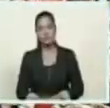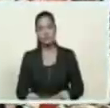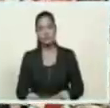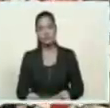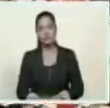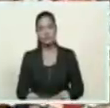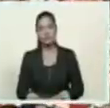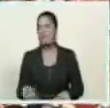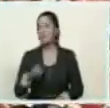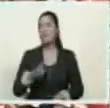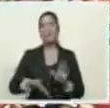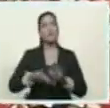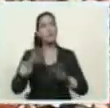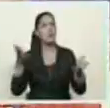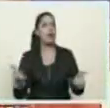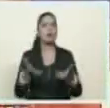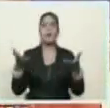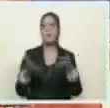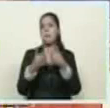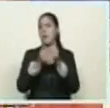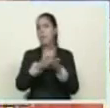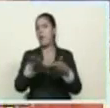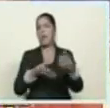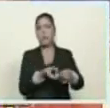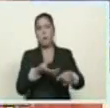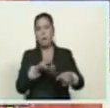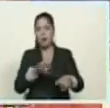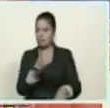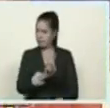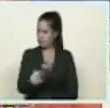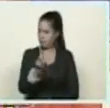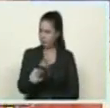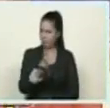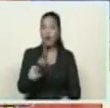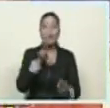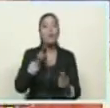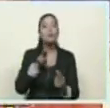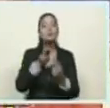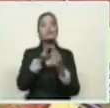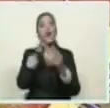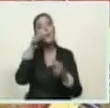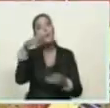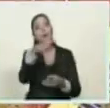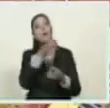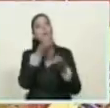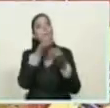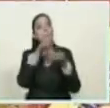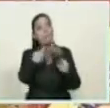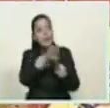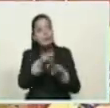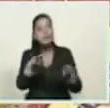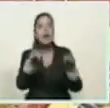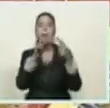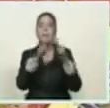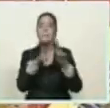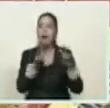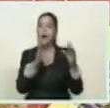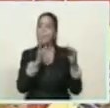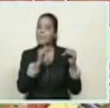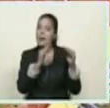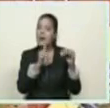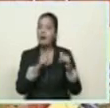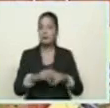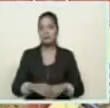no nos fuimos a quema del país nos fuimos a encontrar con el pueblo a llevar un mensaje esperanza